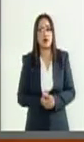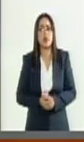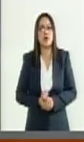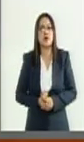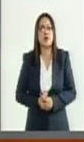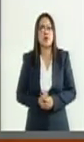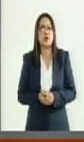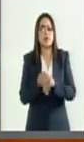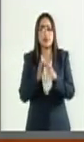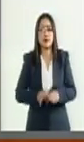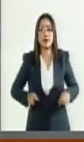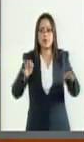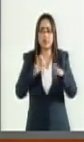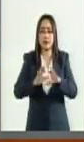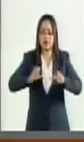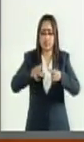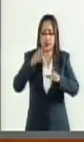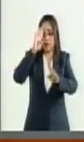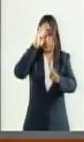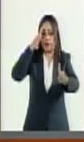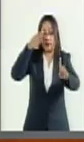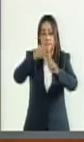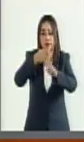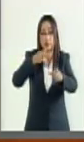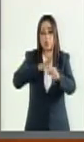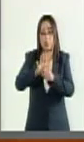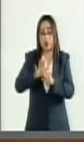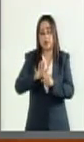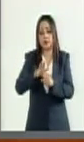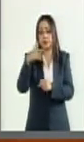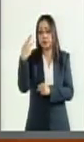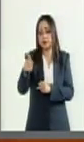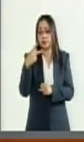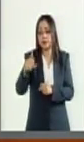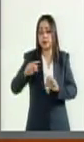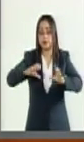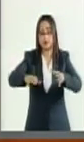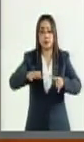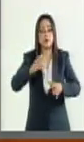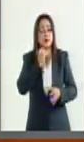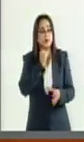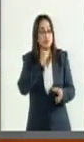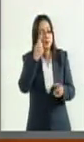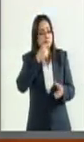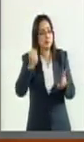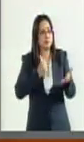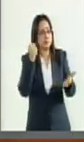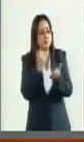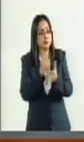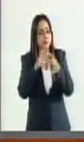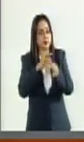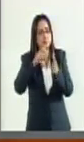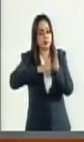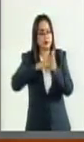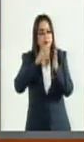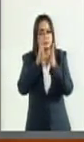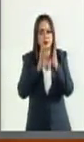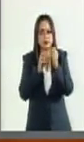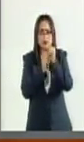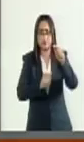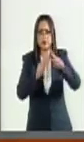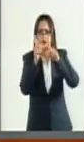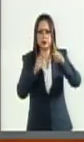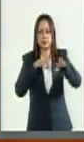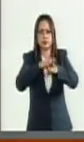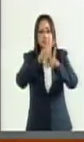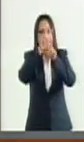que la intención, como se dice coloquialmente, del legislador al aprobar la reforma constitucional en materia